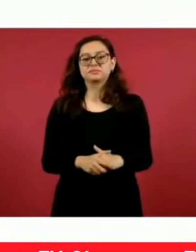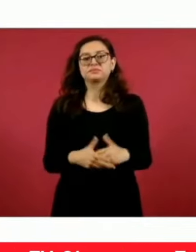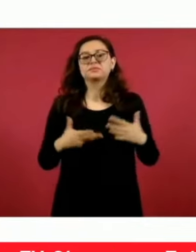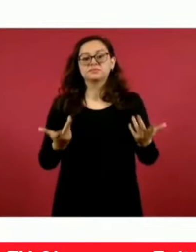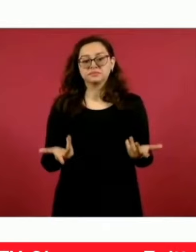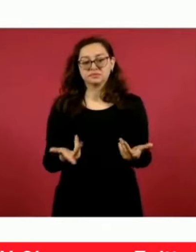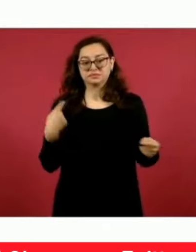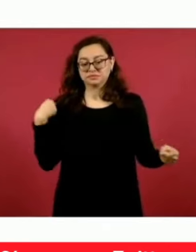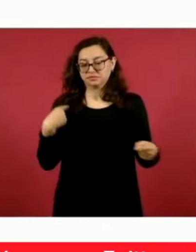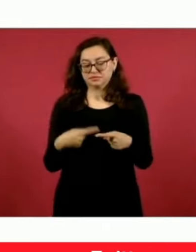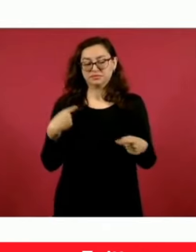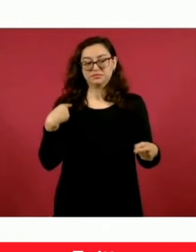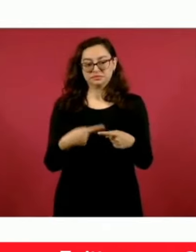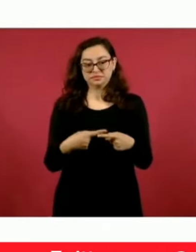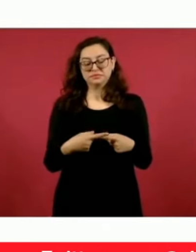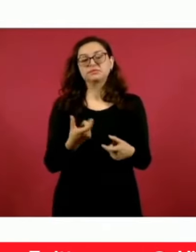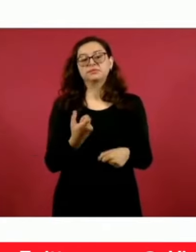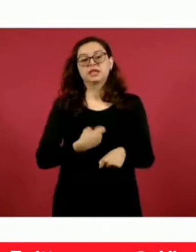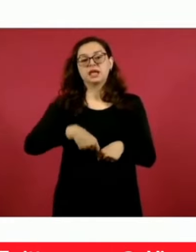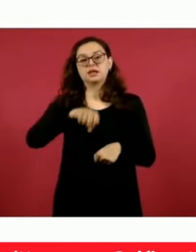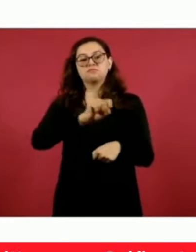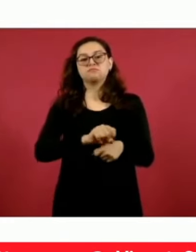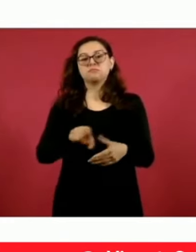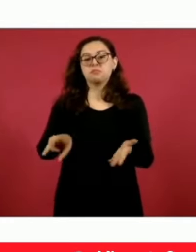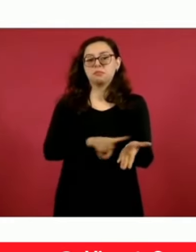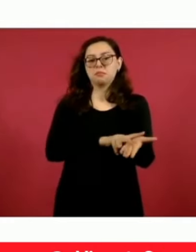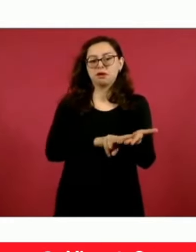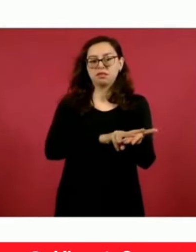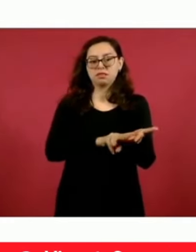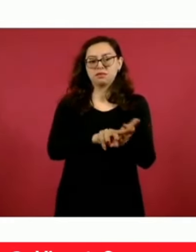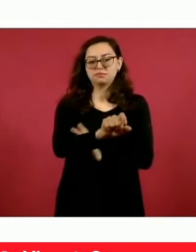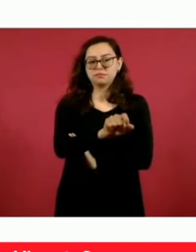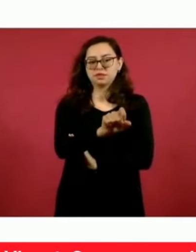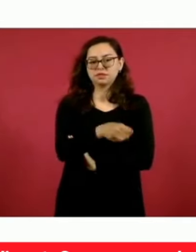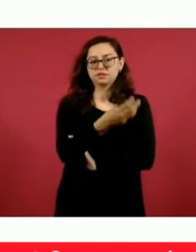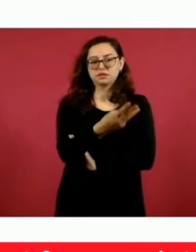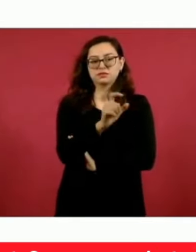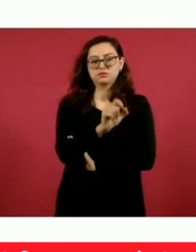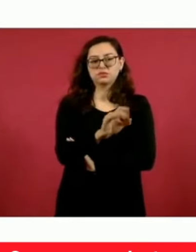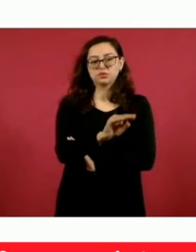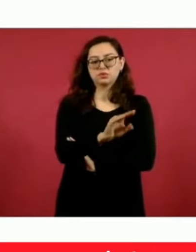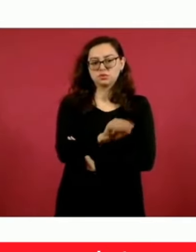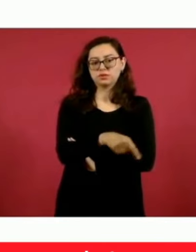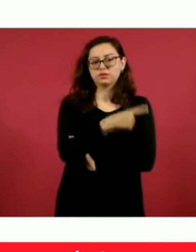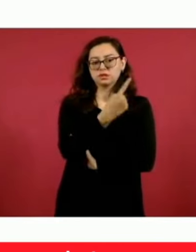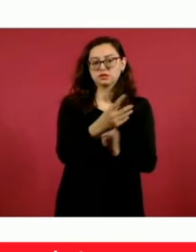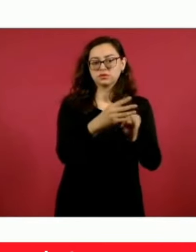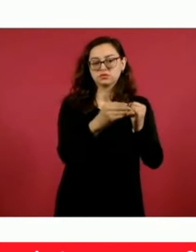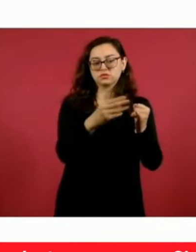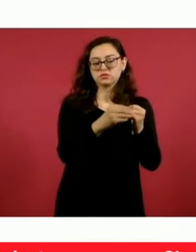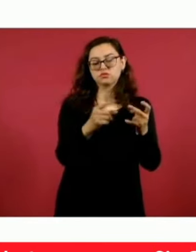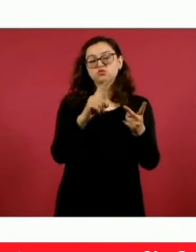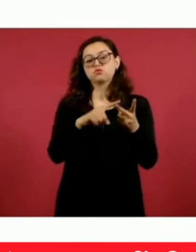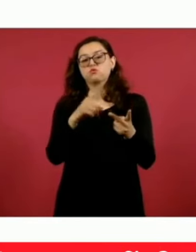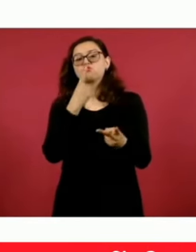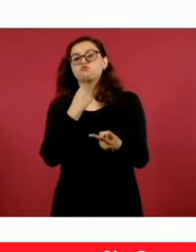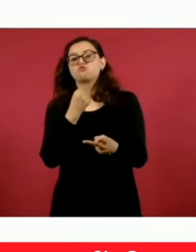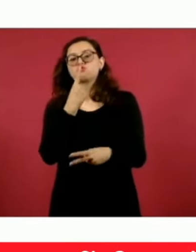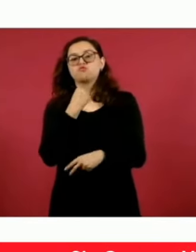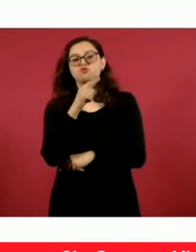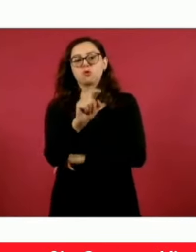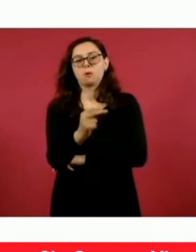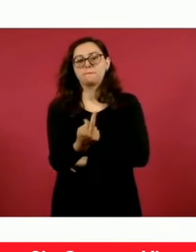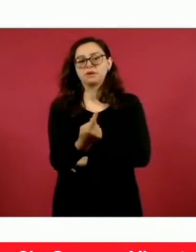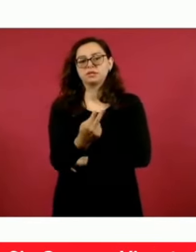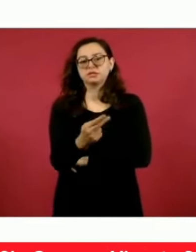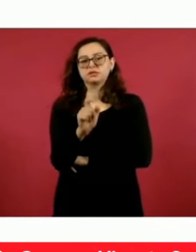la gasolina regular estuvo en 23 p91 el precio promedio en el caso de la de alto octanaje la Premium